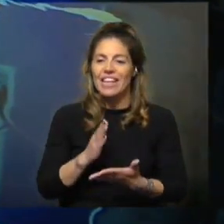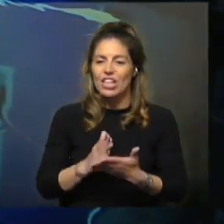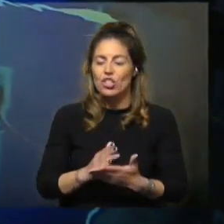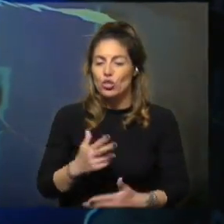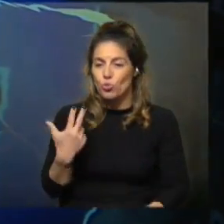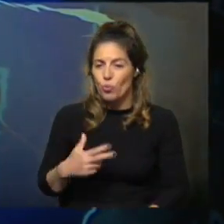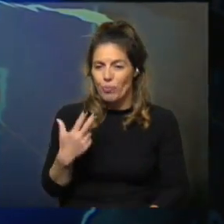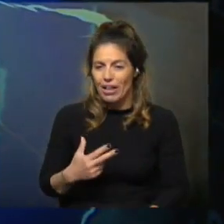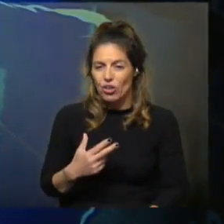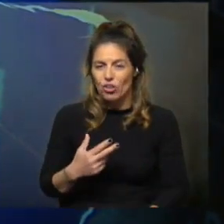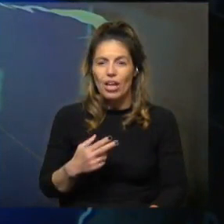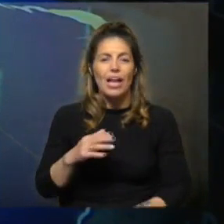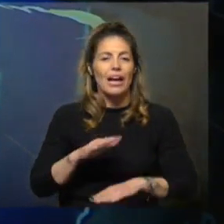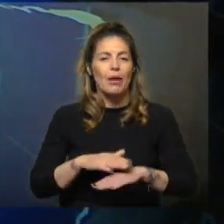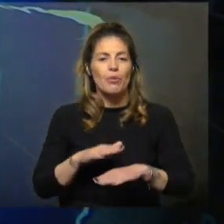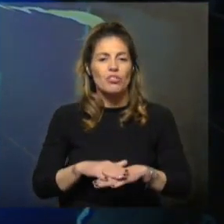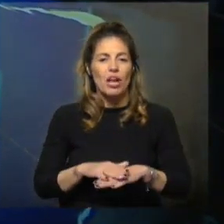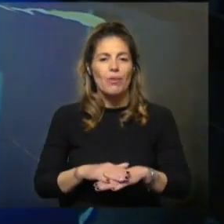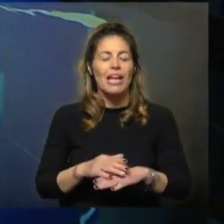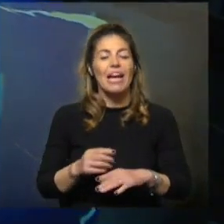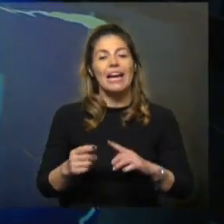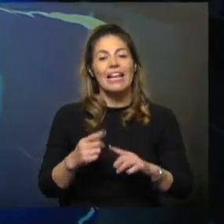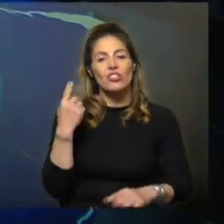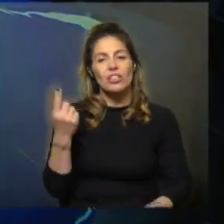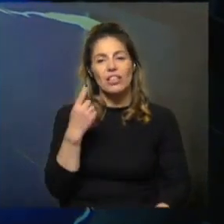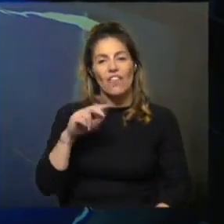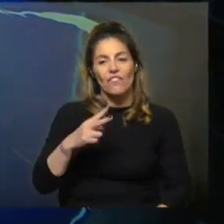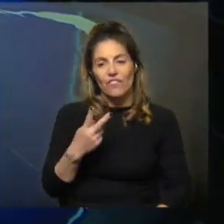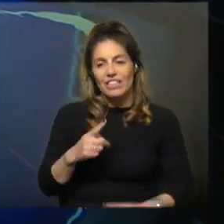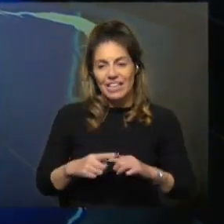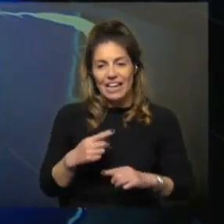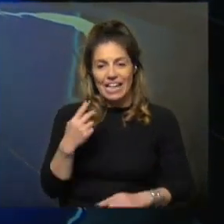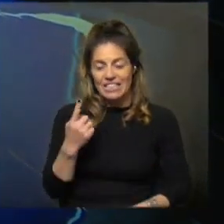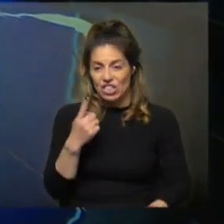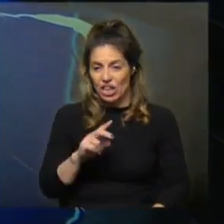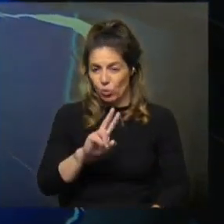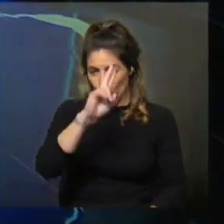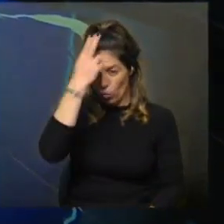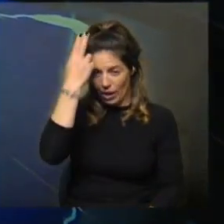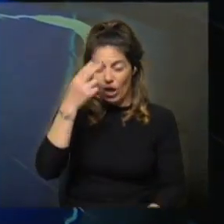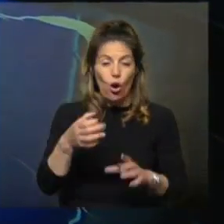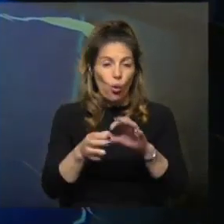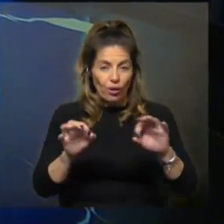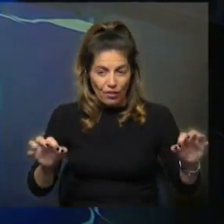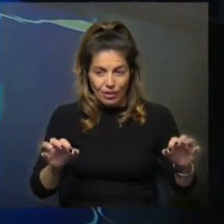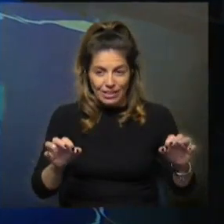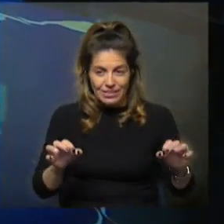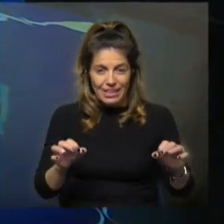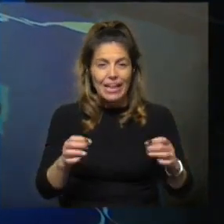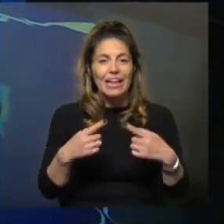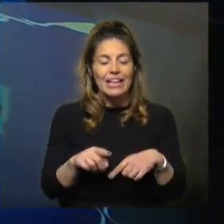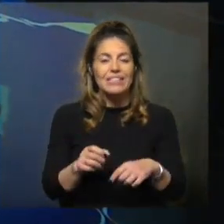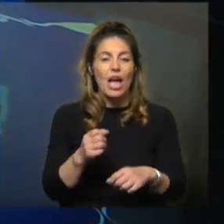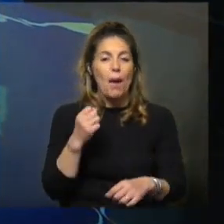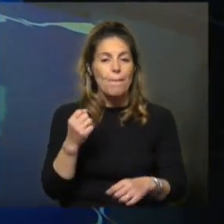relaciones internacionales en la intendencia de mon vi Vice canciller de Uruguay este tengo una frase me importa lo que pasa al